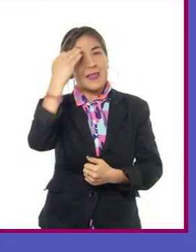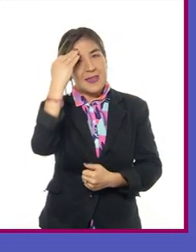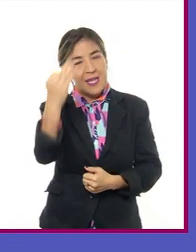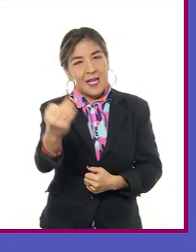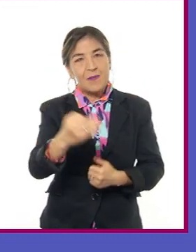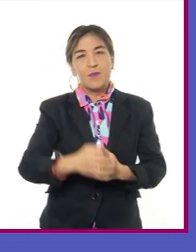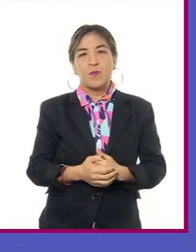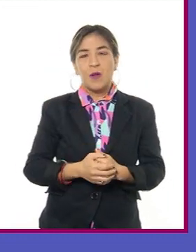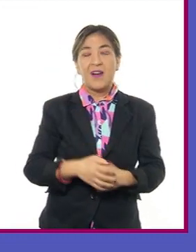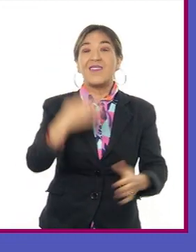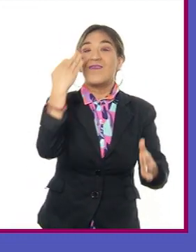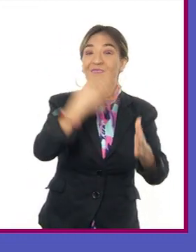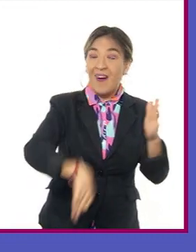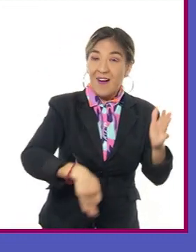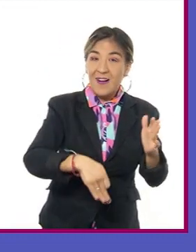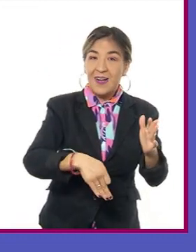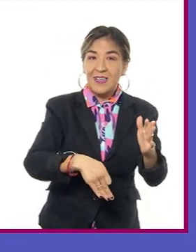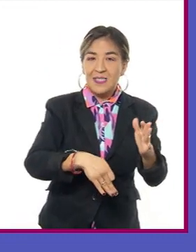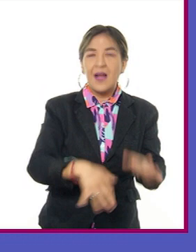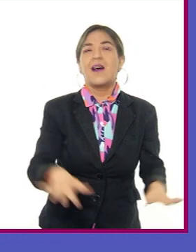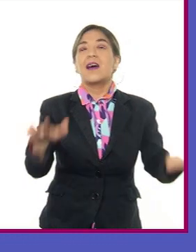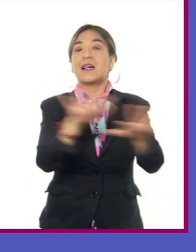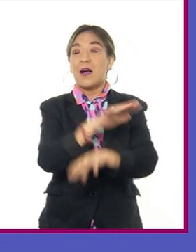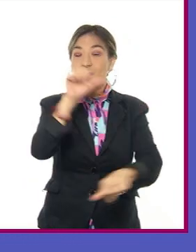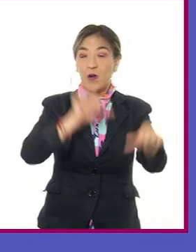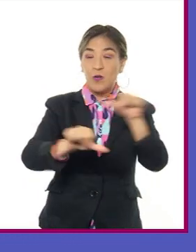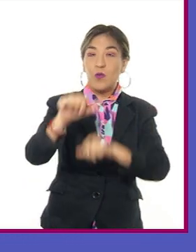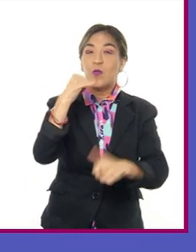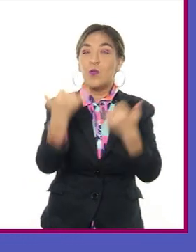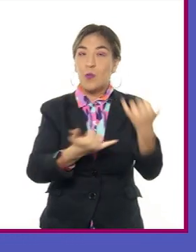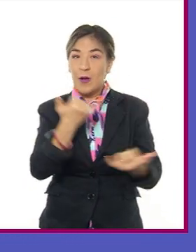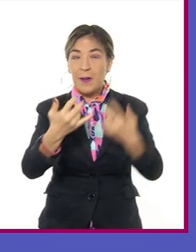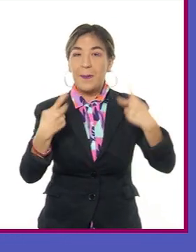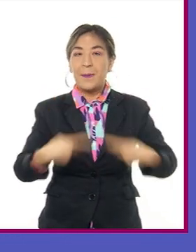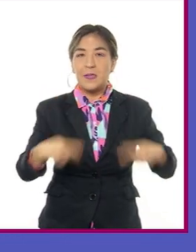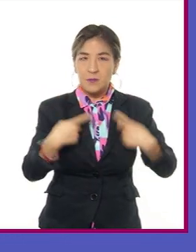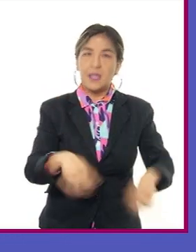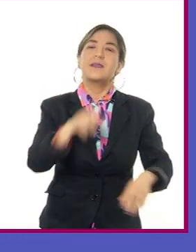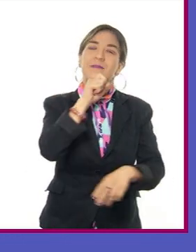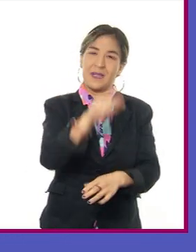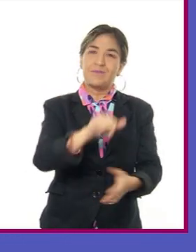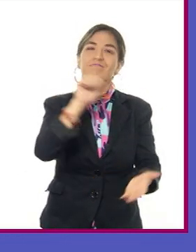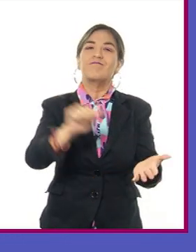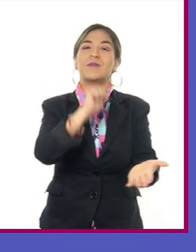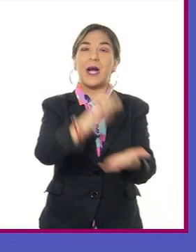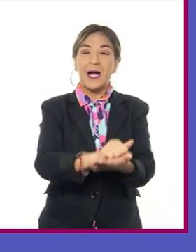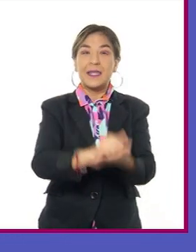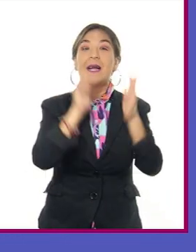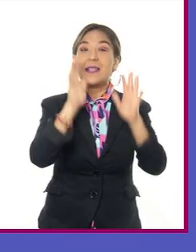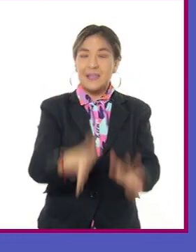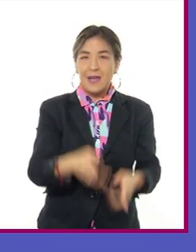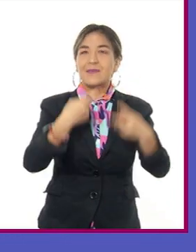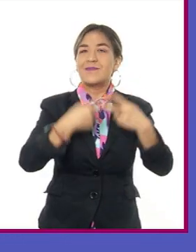tiempo, las faltas, los cambios y se elabora el acta del partido.